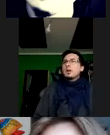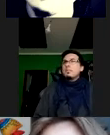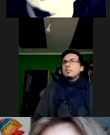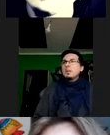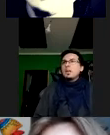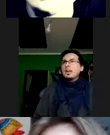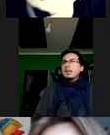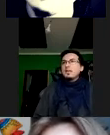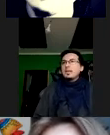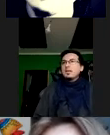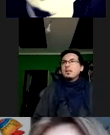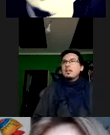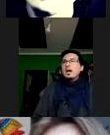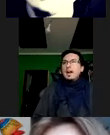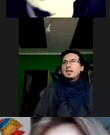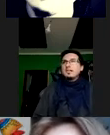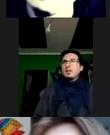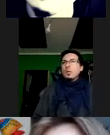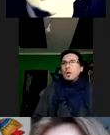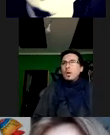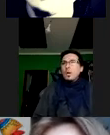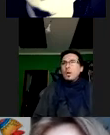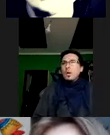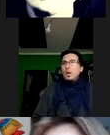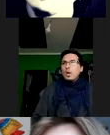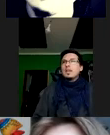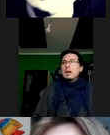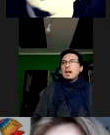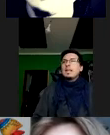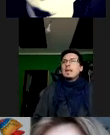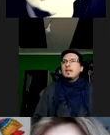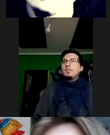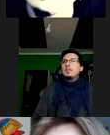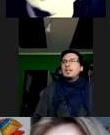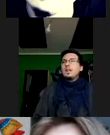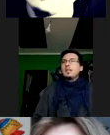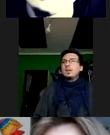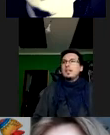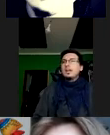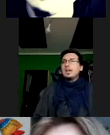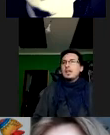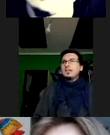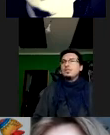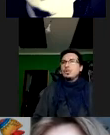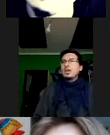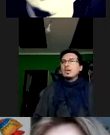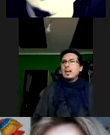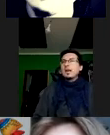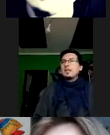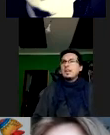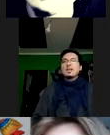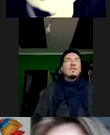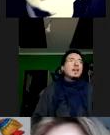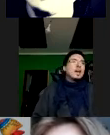va a responder en el chat. Axel, Juan, Daniel, Damar, Elber, Estíbaliz, Ezequiel, Génesis, Jordan,